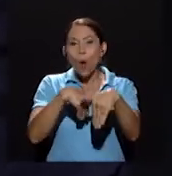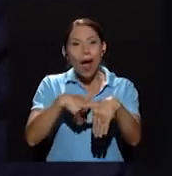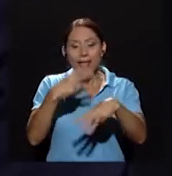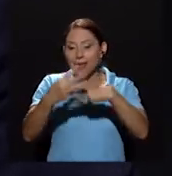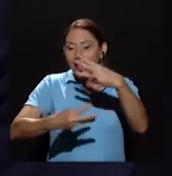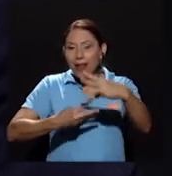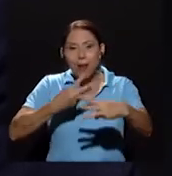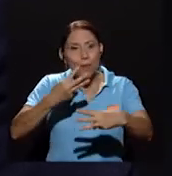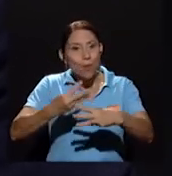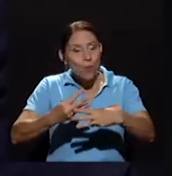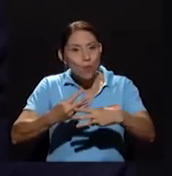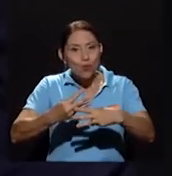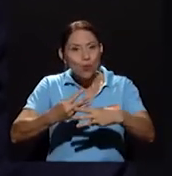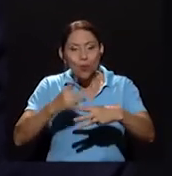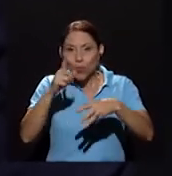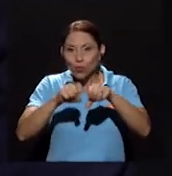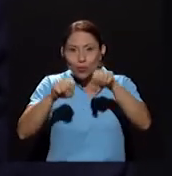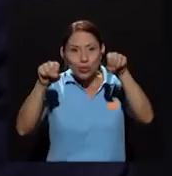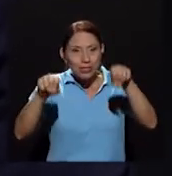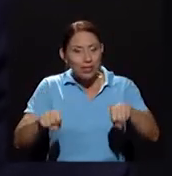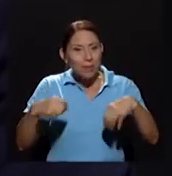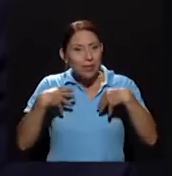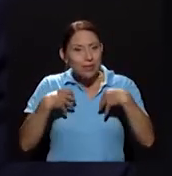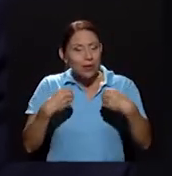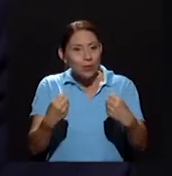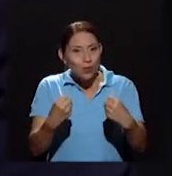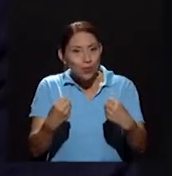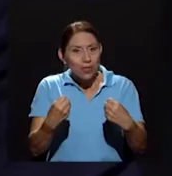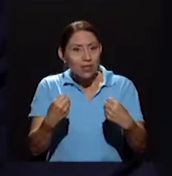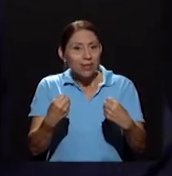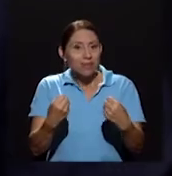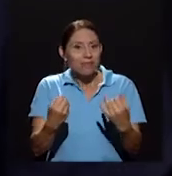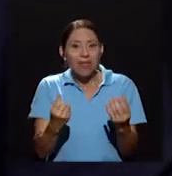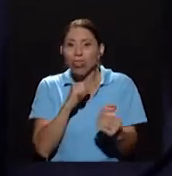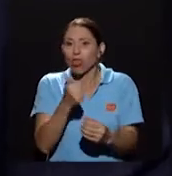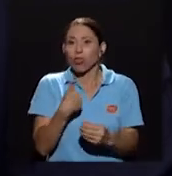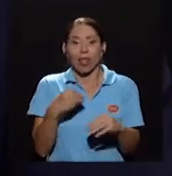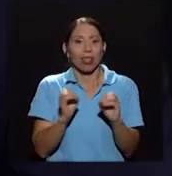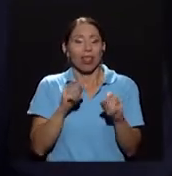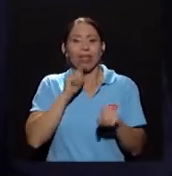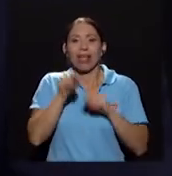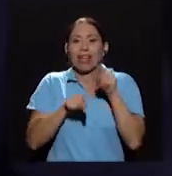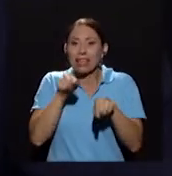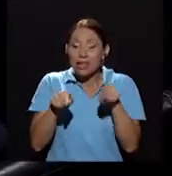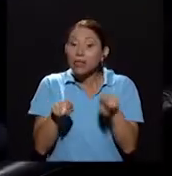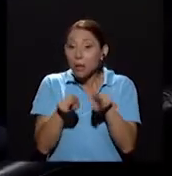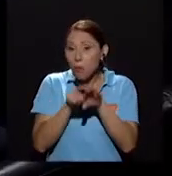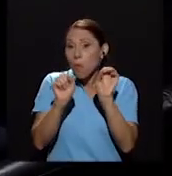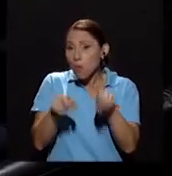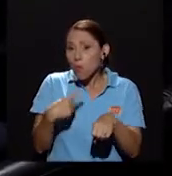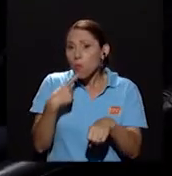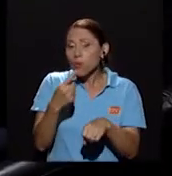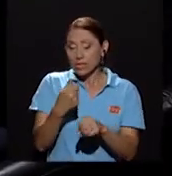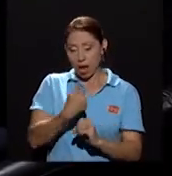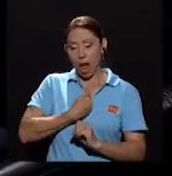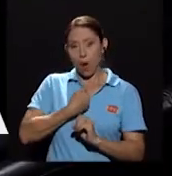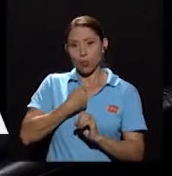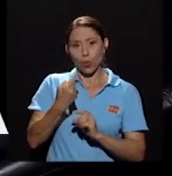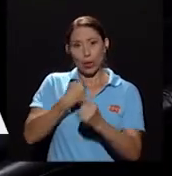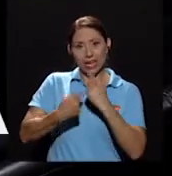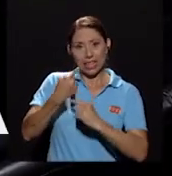mundo que se salve de una gran cantidad de críticas y estoy hablando aquí de autocrítica entre ellos el sistema